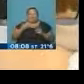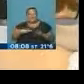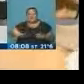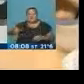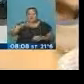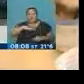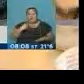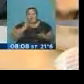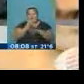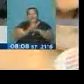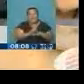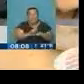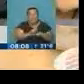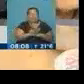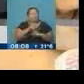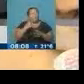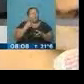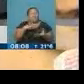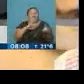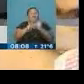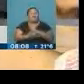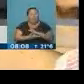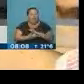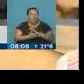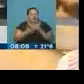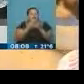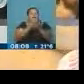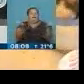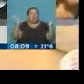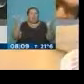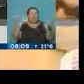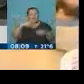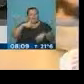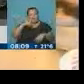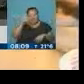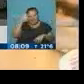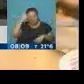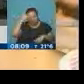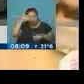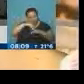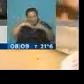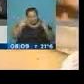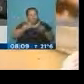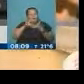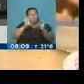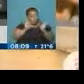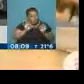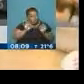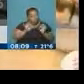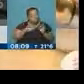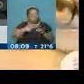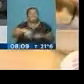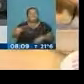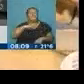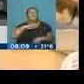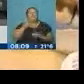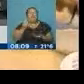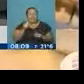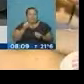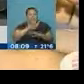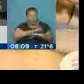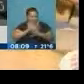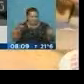sea a través de representantes, es la única forma de hacerlo ante el pueblo. Cumplido este paso, ¿qué es lo que resta para que